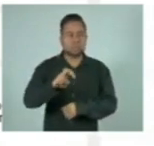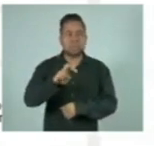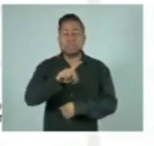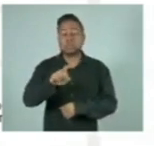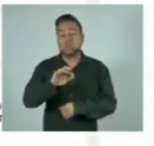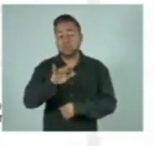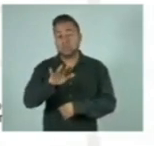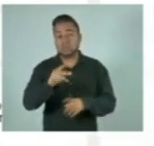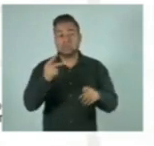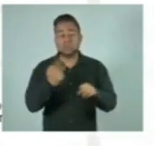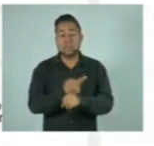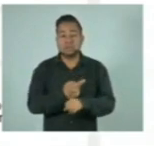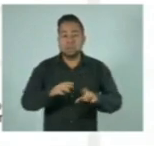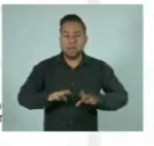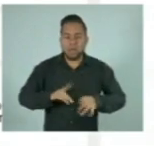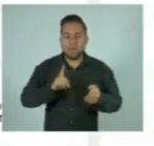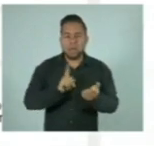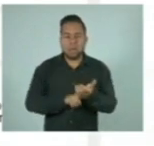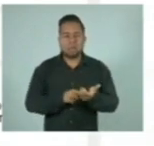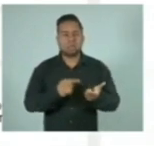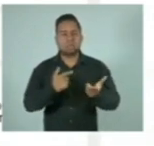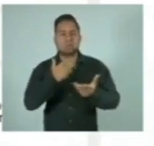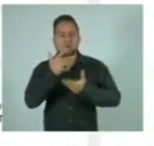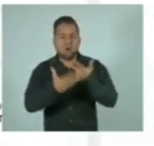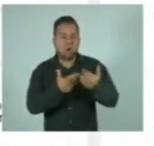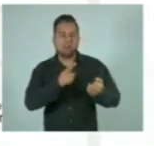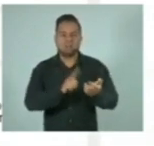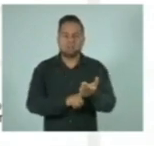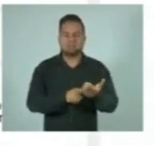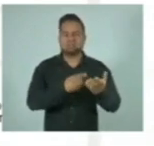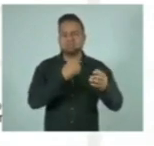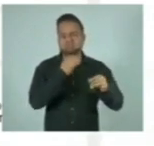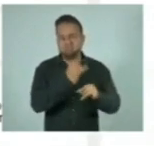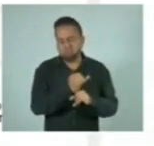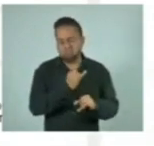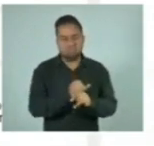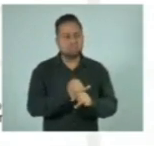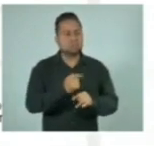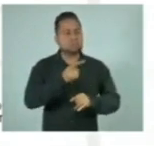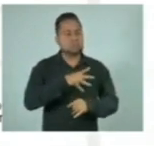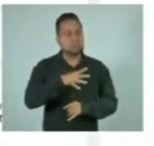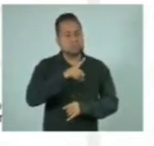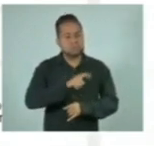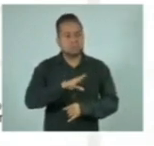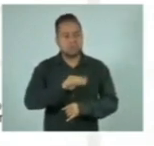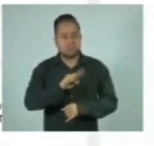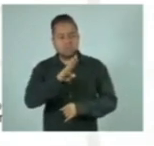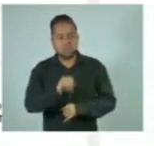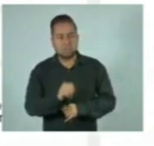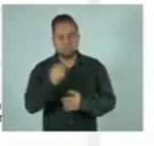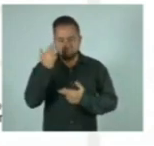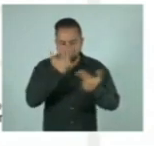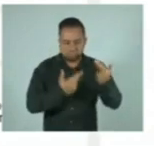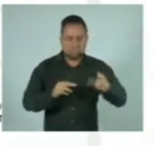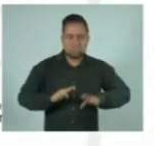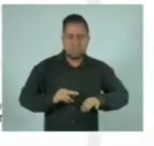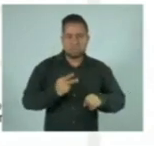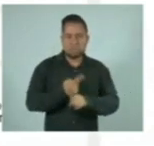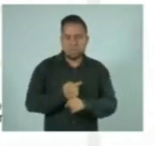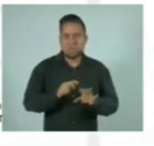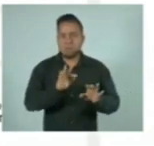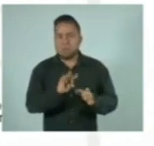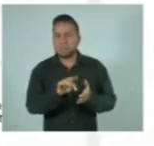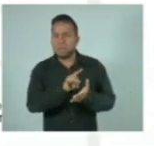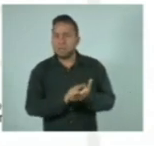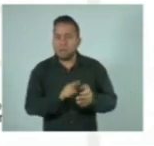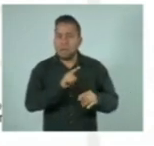atendidos relacionados con conductas nocivas y delictivas. Caso de los 199 de prevención e investigación de conductas nocivas y delictivas en